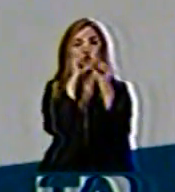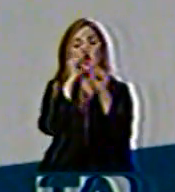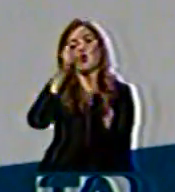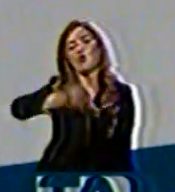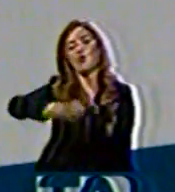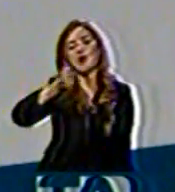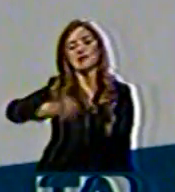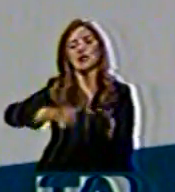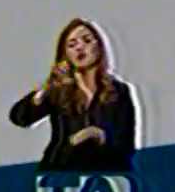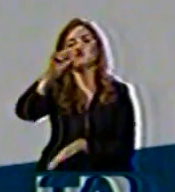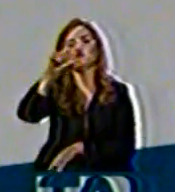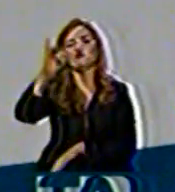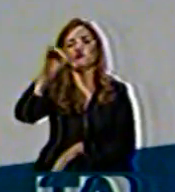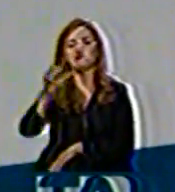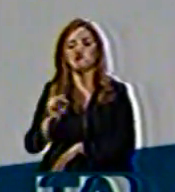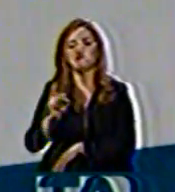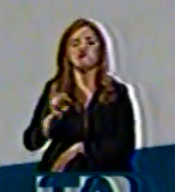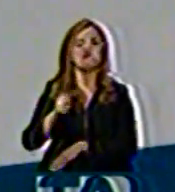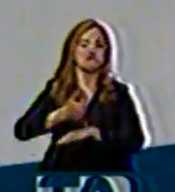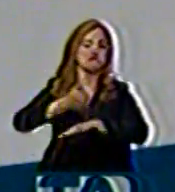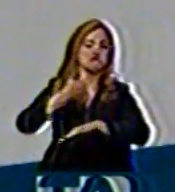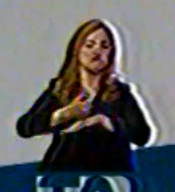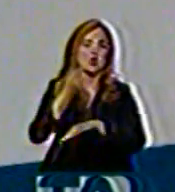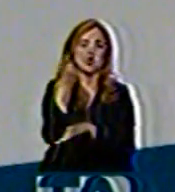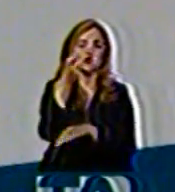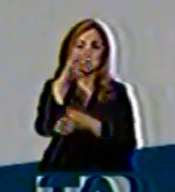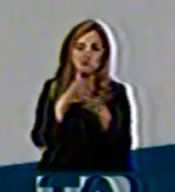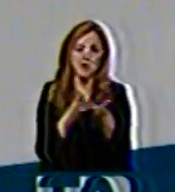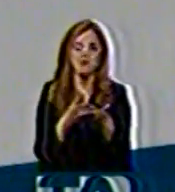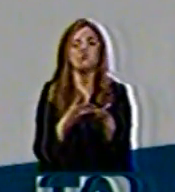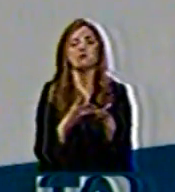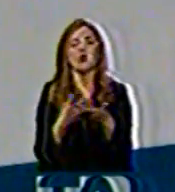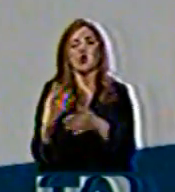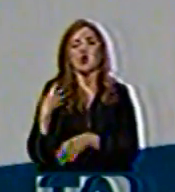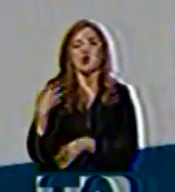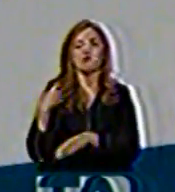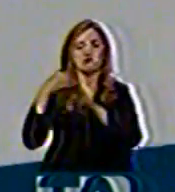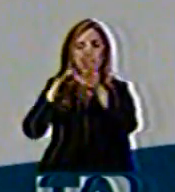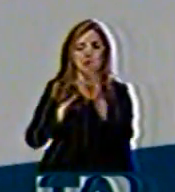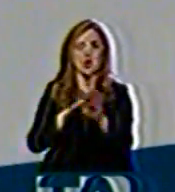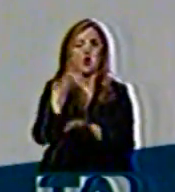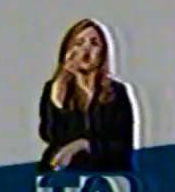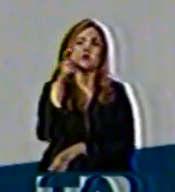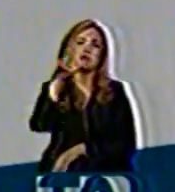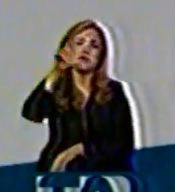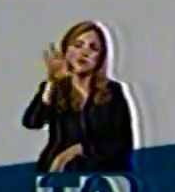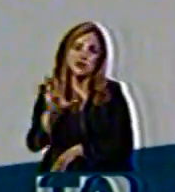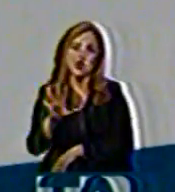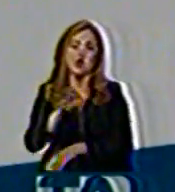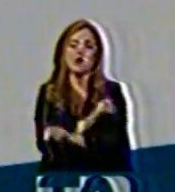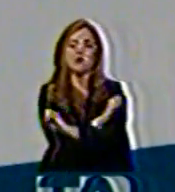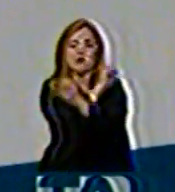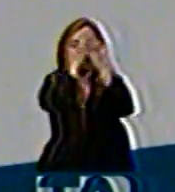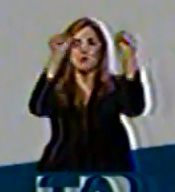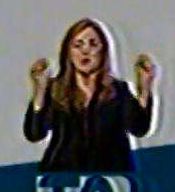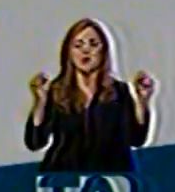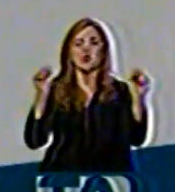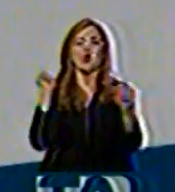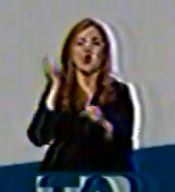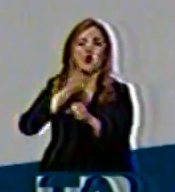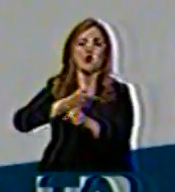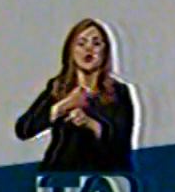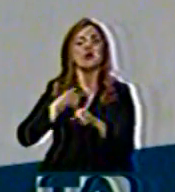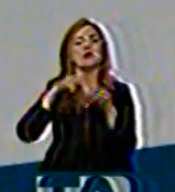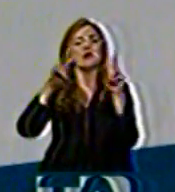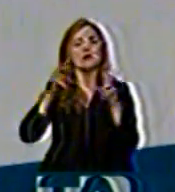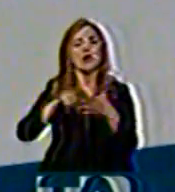aboca conocimiento del caso. A las 11 y 30 presentan un garante. A las 11 y 35 de la mañana se emite una